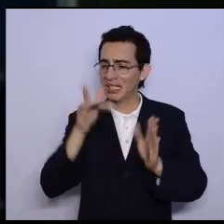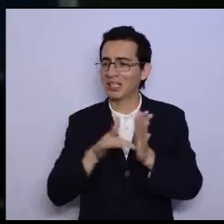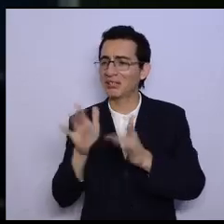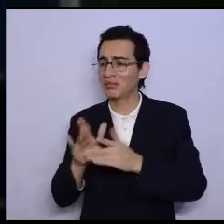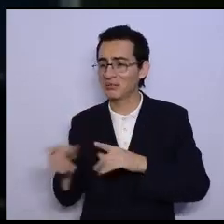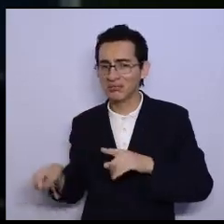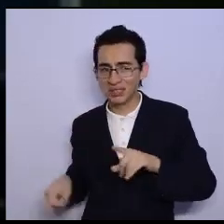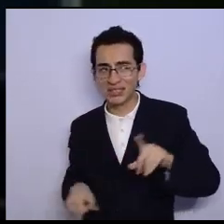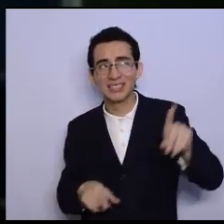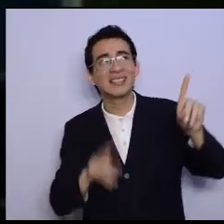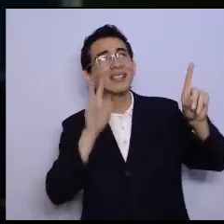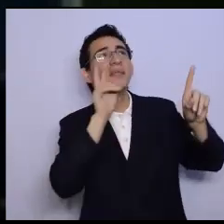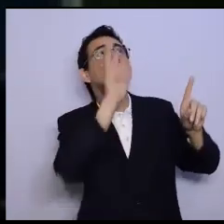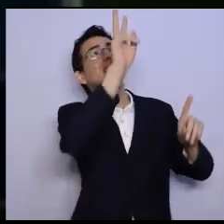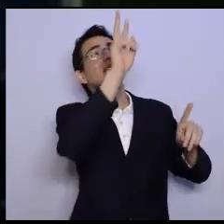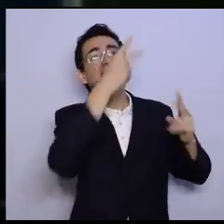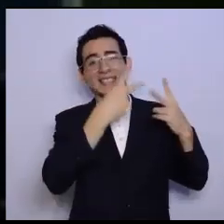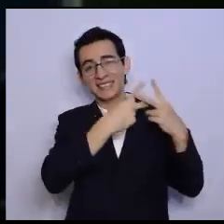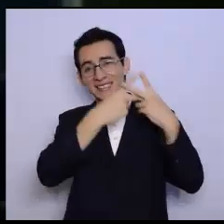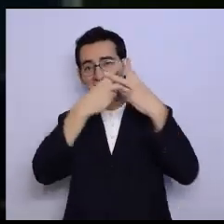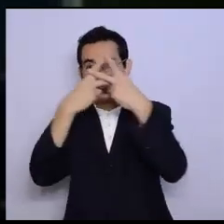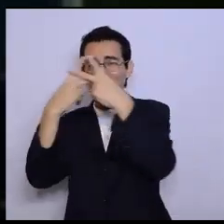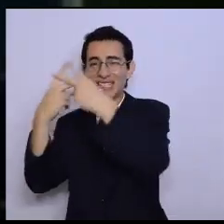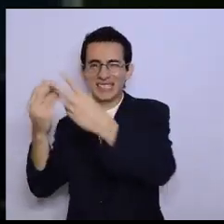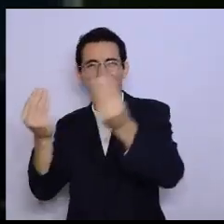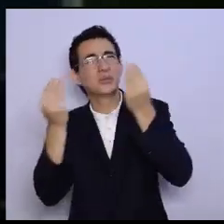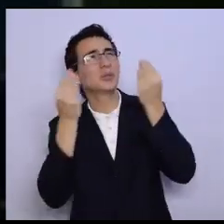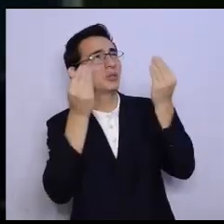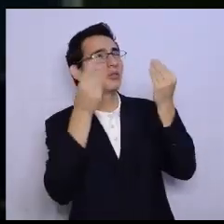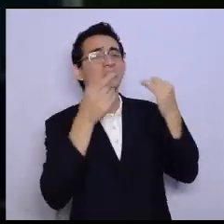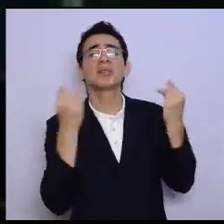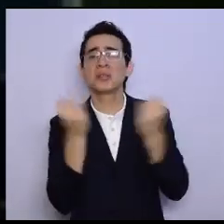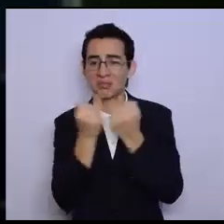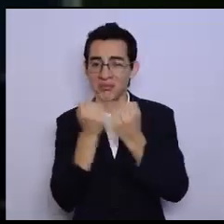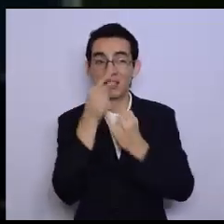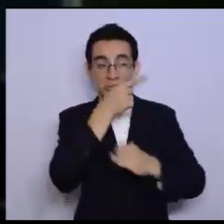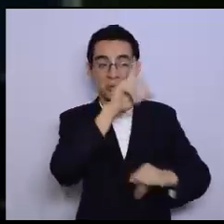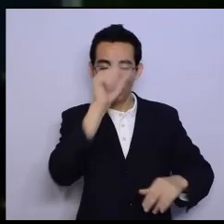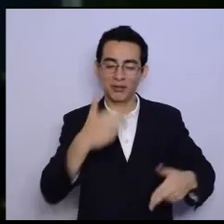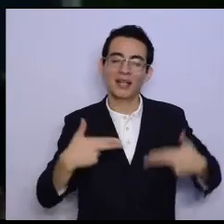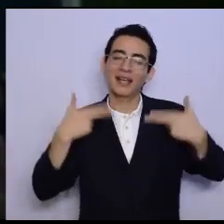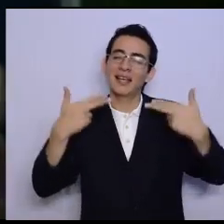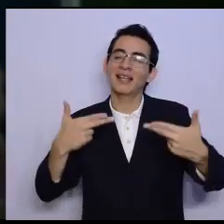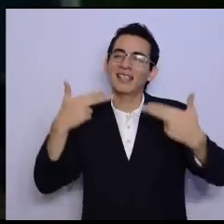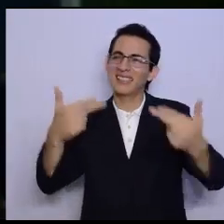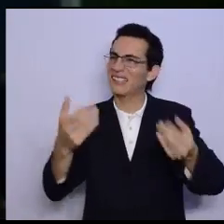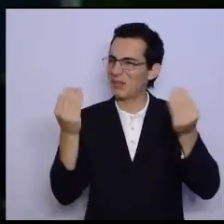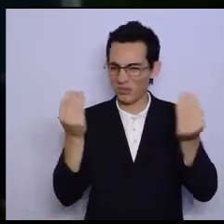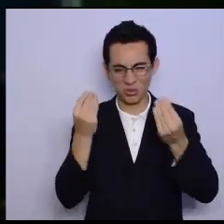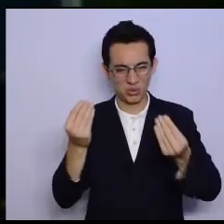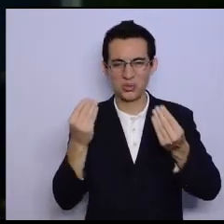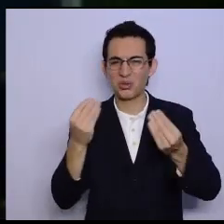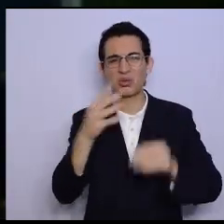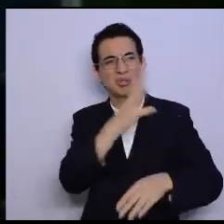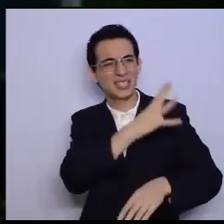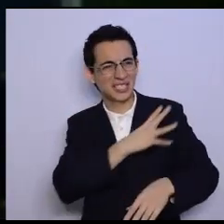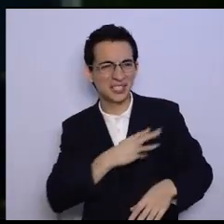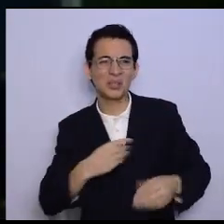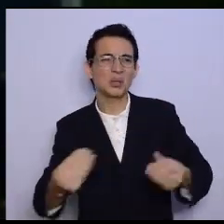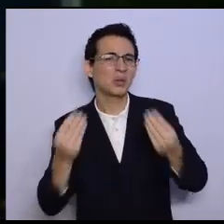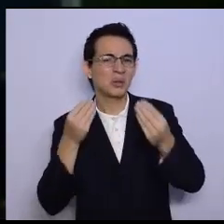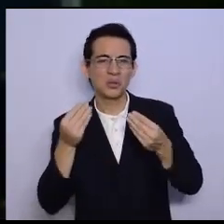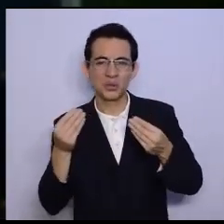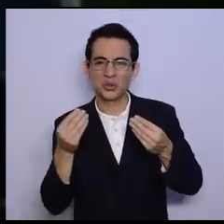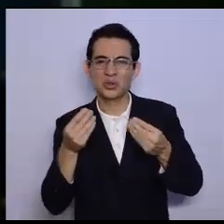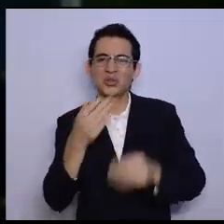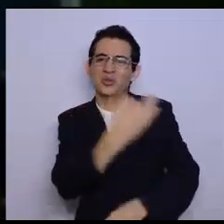así va a ser tu descendencia. Y él le creía. Una fe notable, ¿no es cierto? Una fe elogiada por Dios. Y esa fe